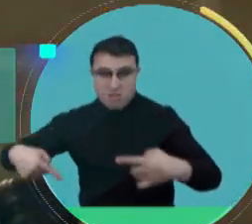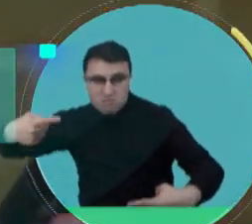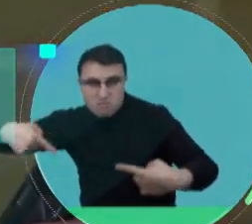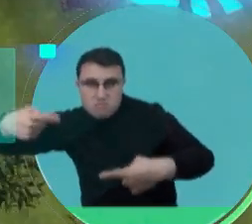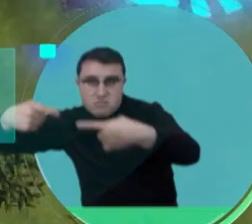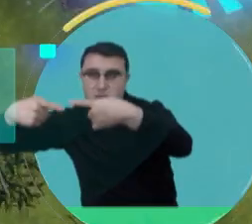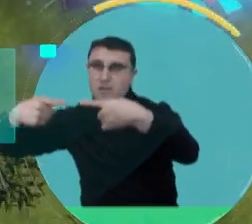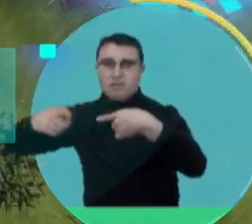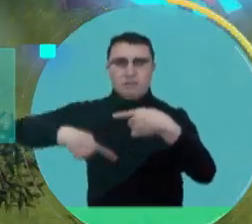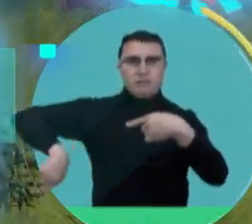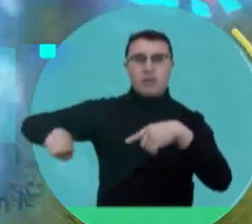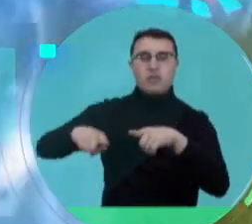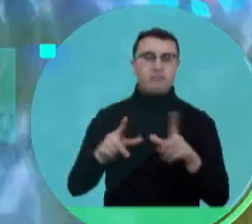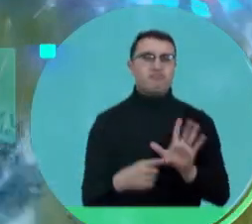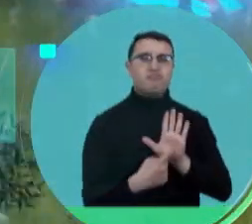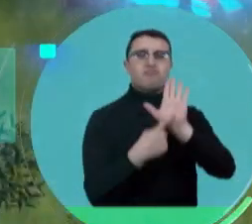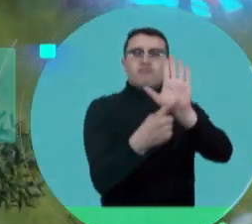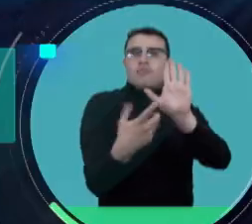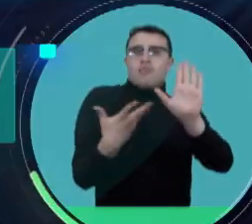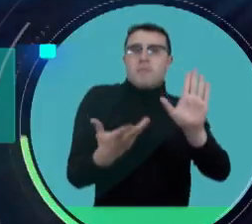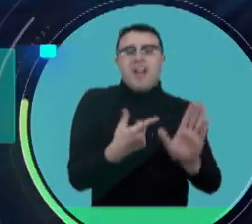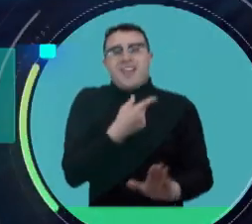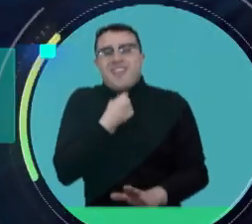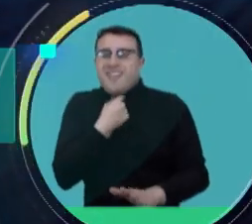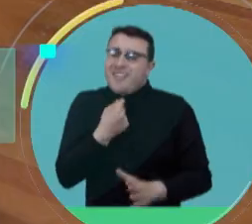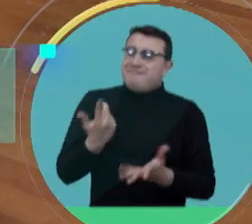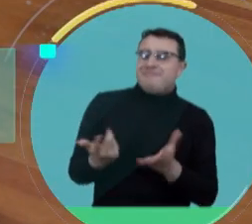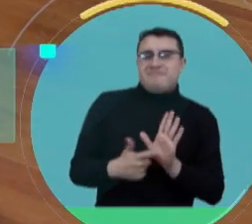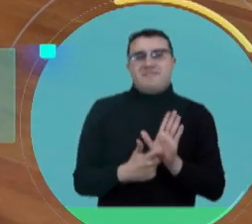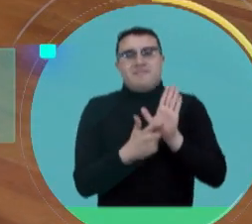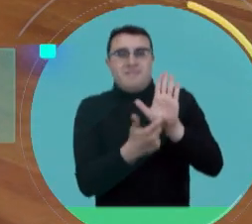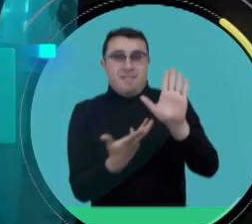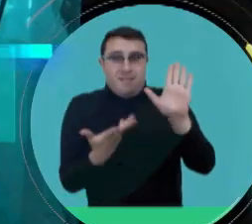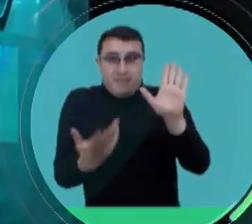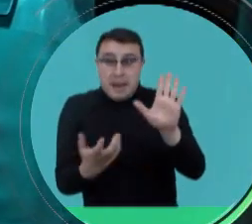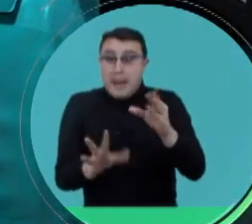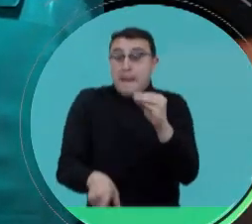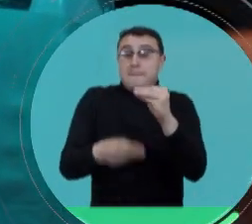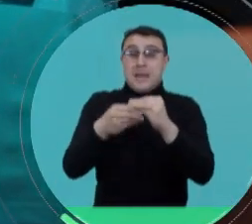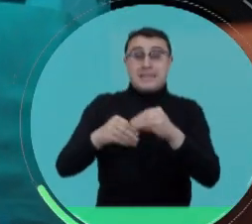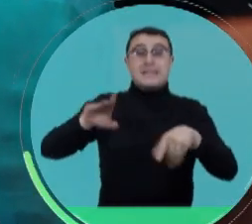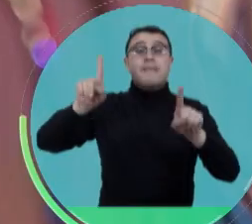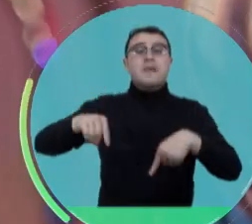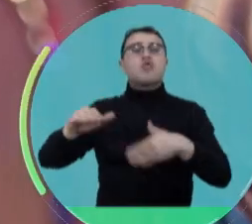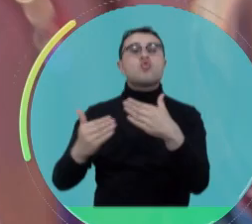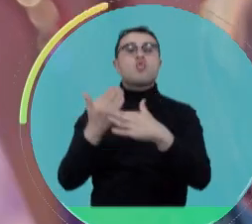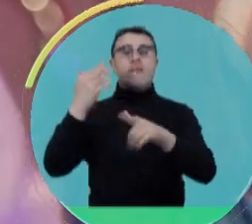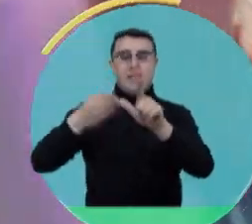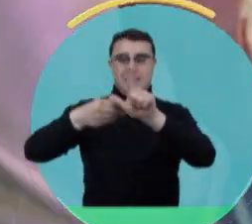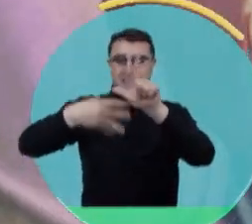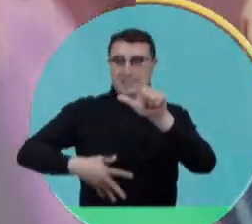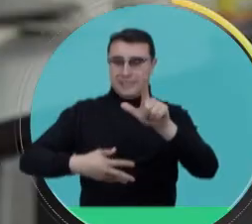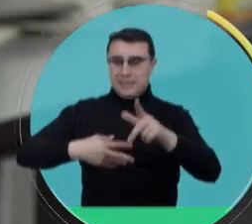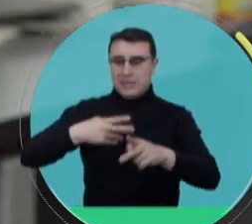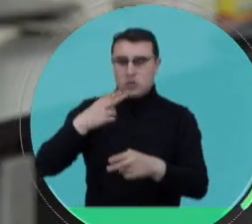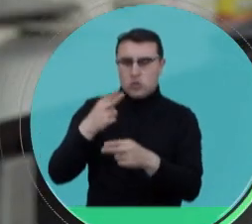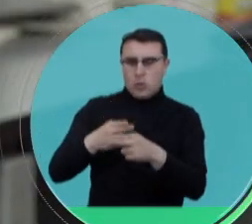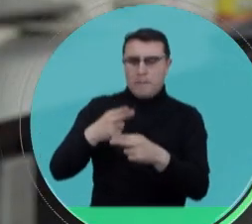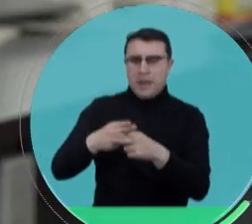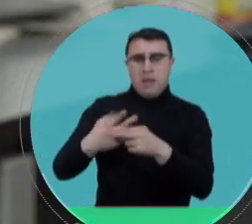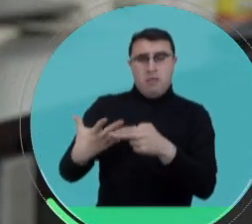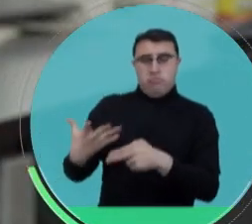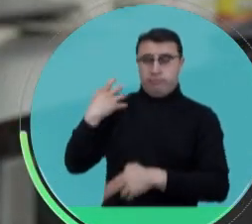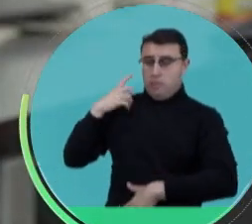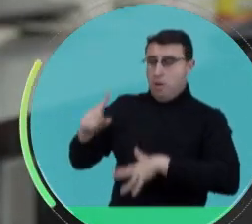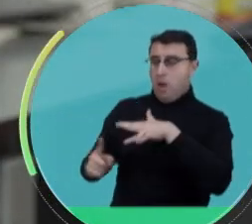hay detrás de los Gamers en tono de comedia eh Además este año estrenamos una serie poderosísima que se